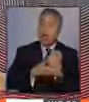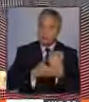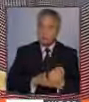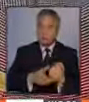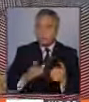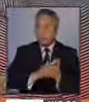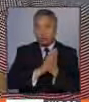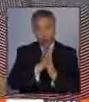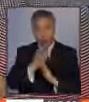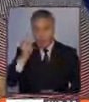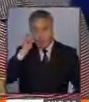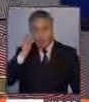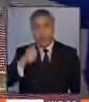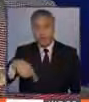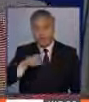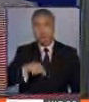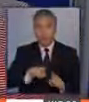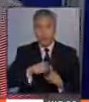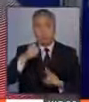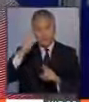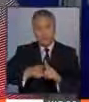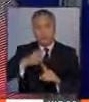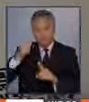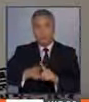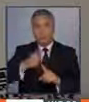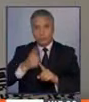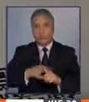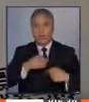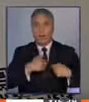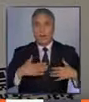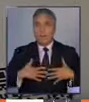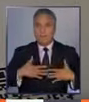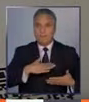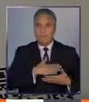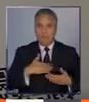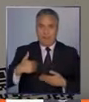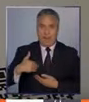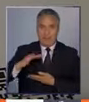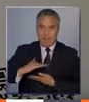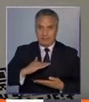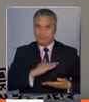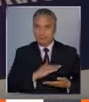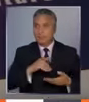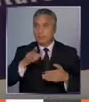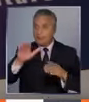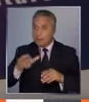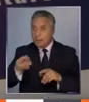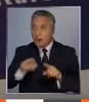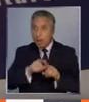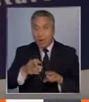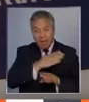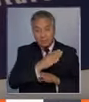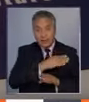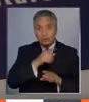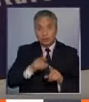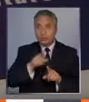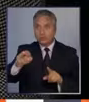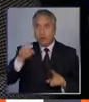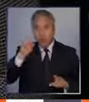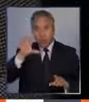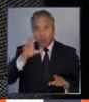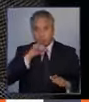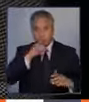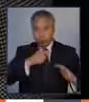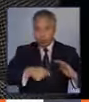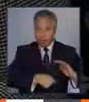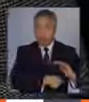mujeres para hacernos mensualmente nuestro chequeo de la mama. Usa el mismo principio que el dispositivo anterior, pero en este caso la luz infrarroja